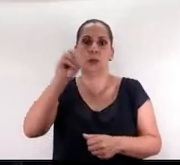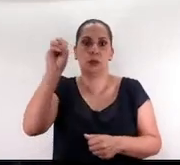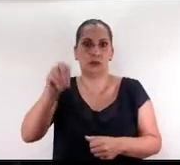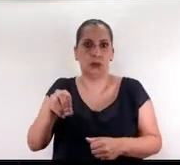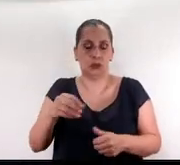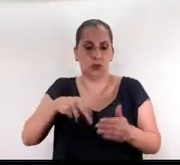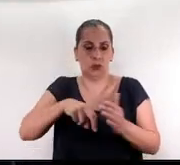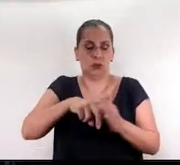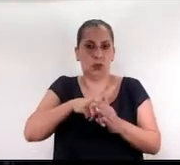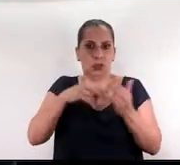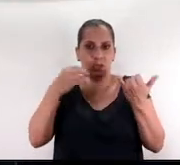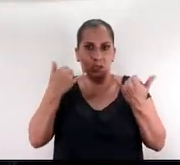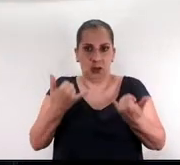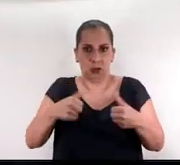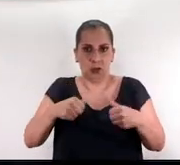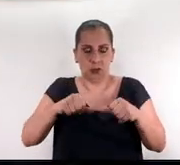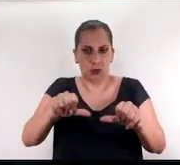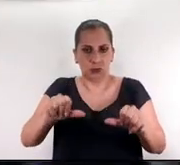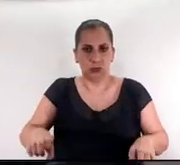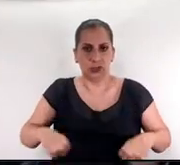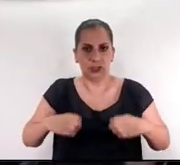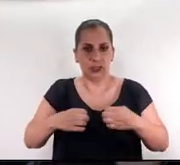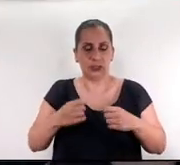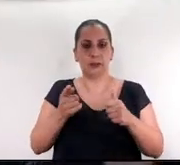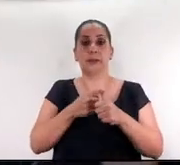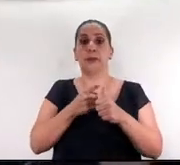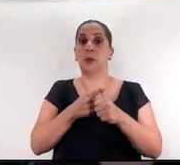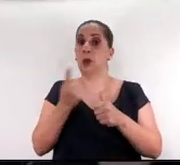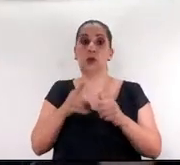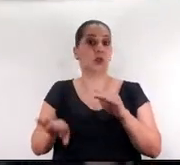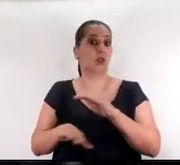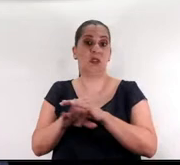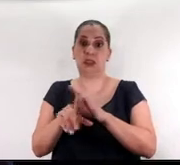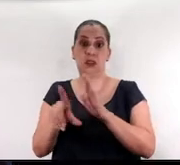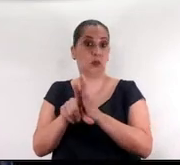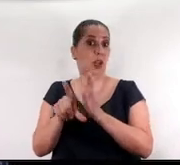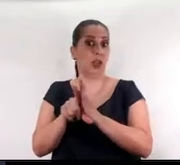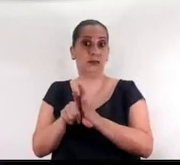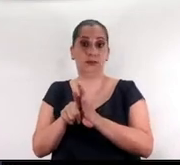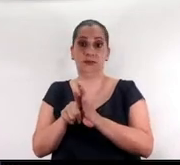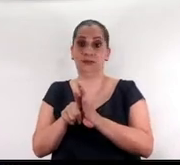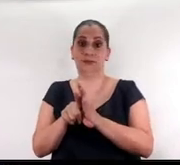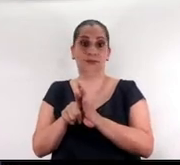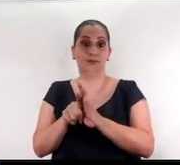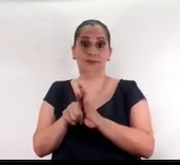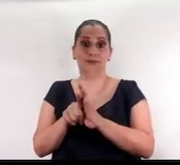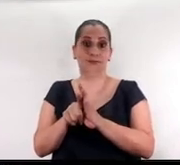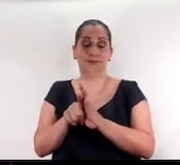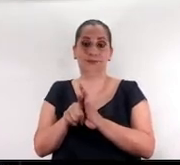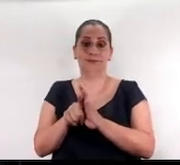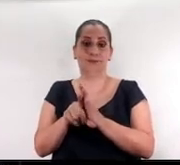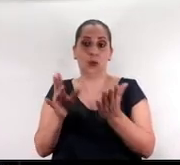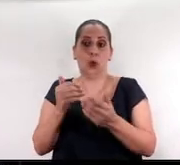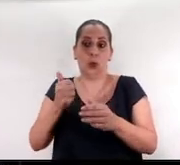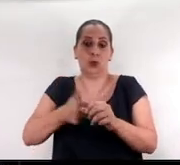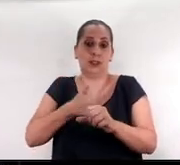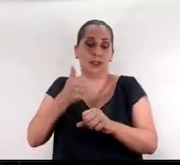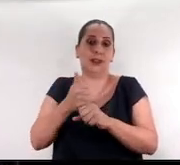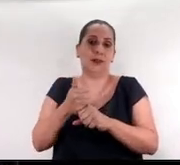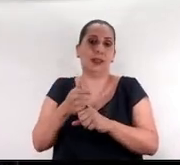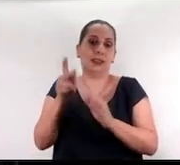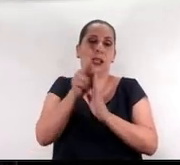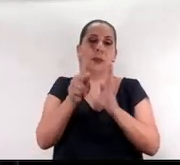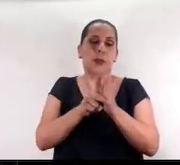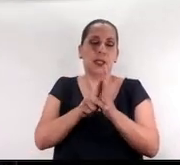existen, no están sustentadas directamente en una ley, como estaría estableciendo el principio de reserva